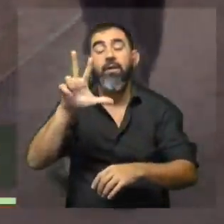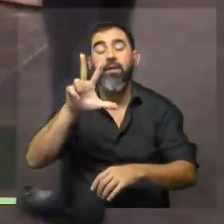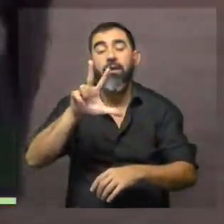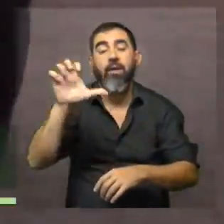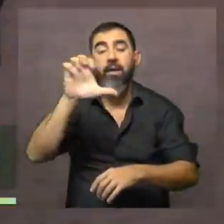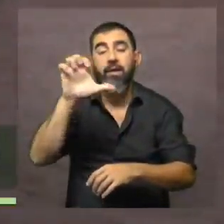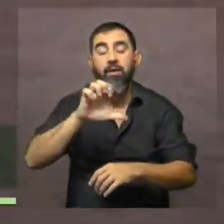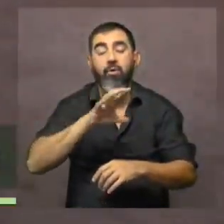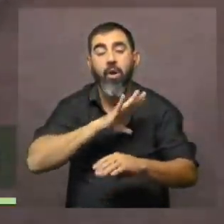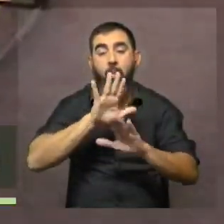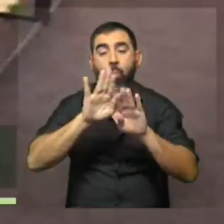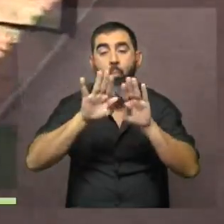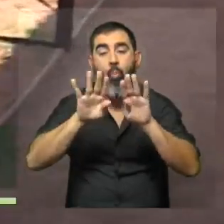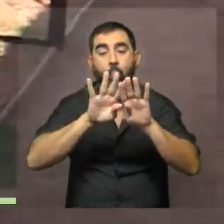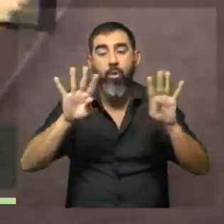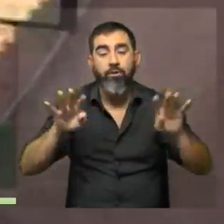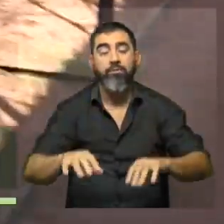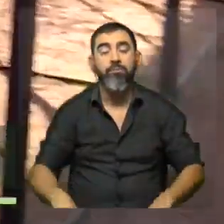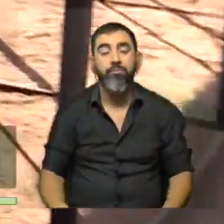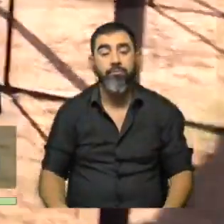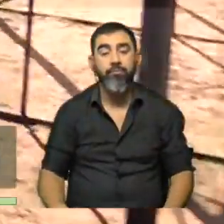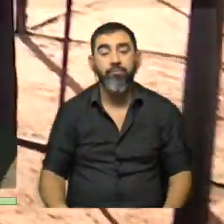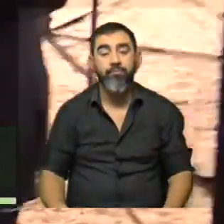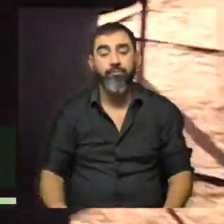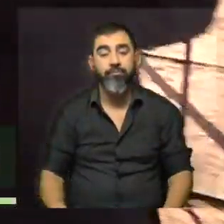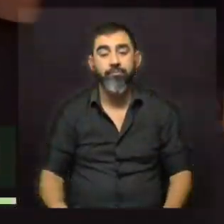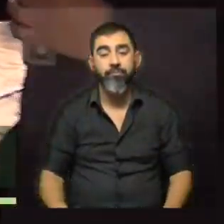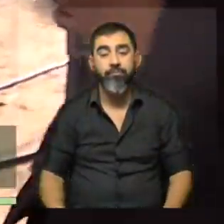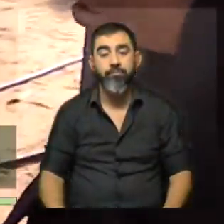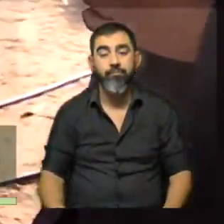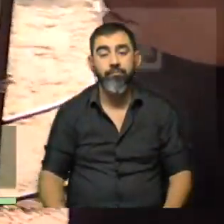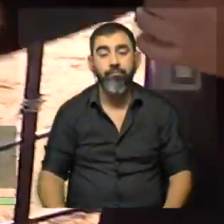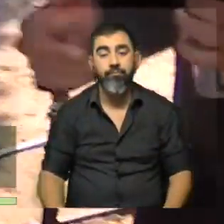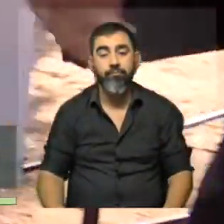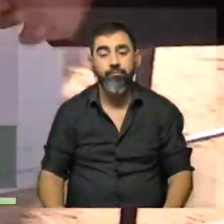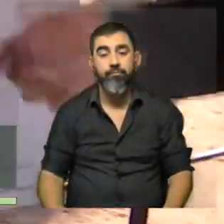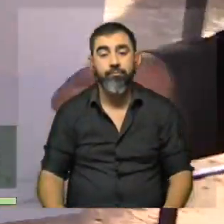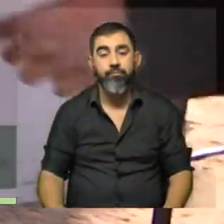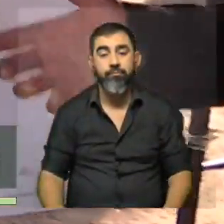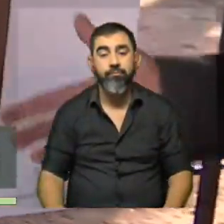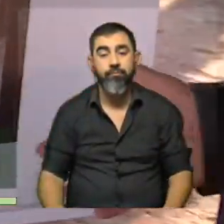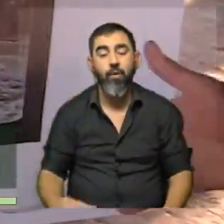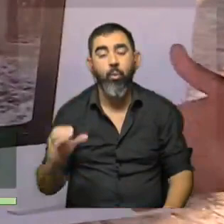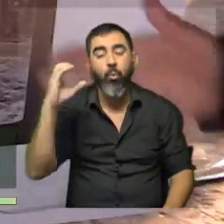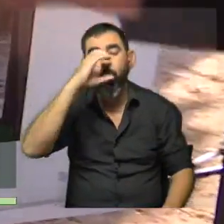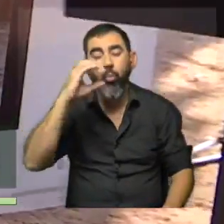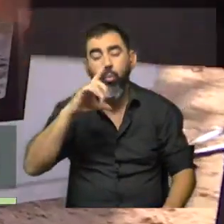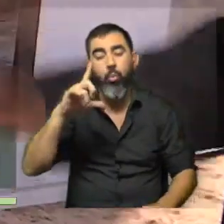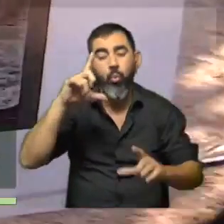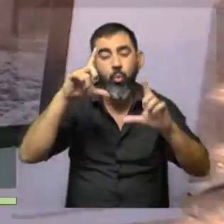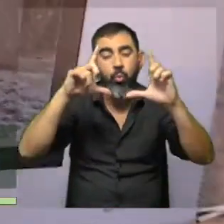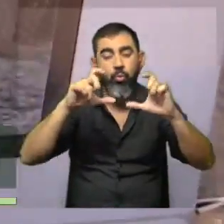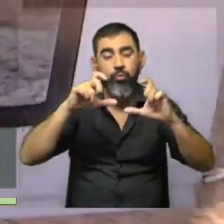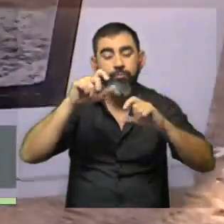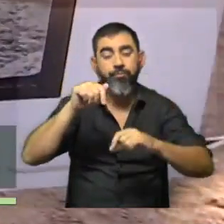a estar las muestras fotográficas y aquí me encuentro con una de las fotos compañeros que más atención que digamos más curiosidad nos generó que